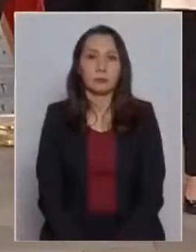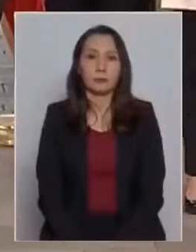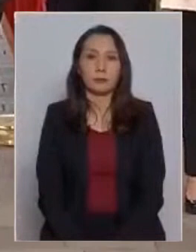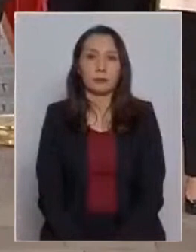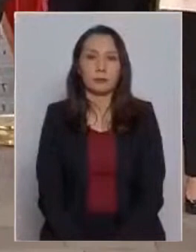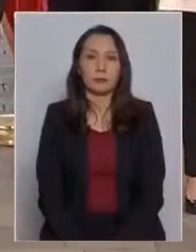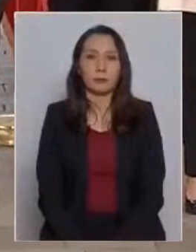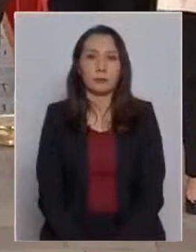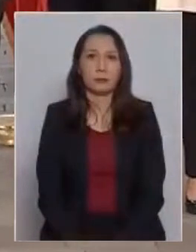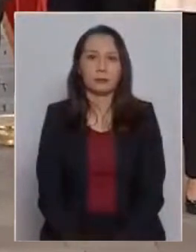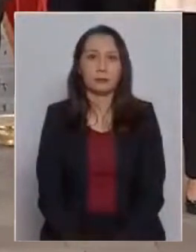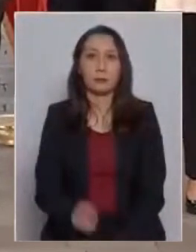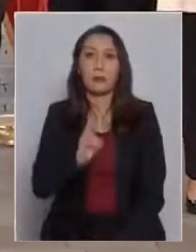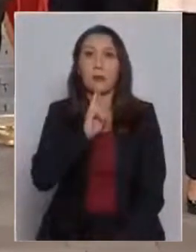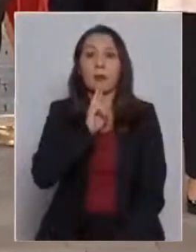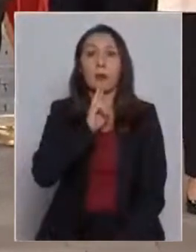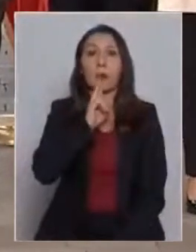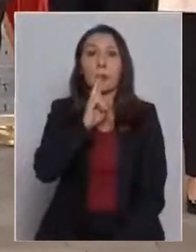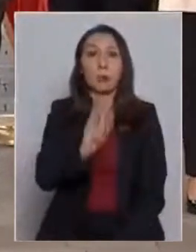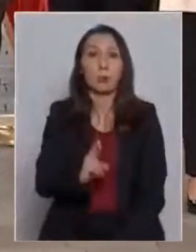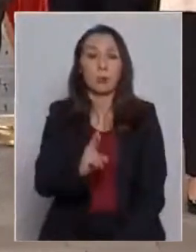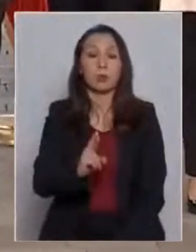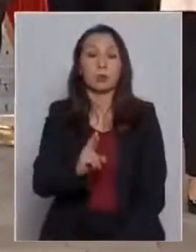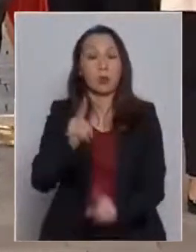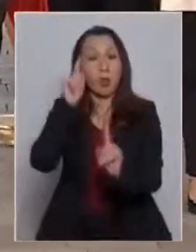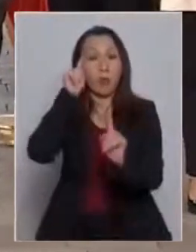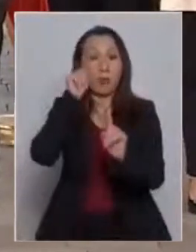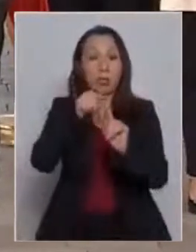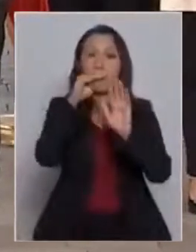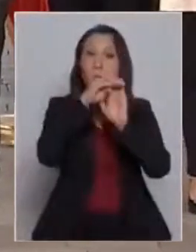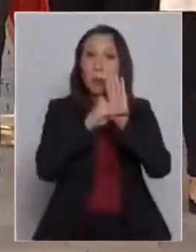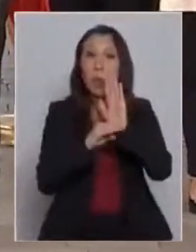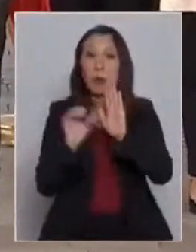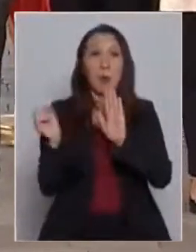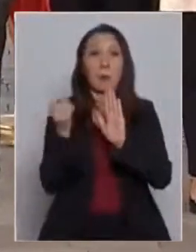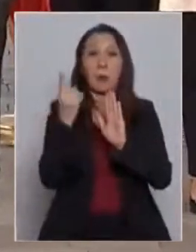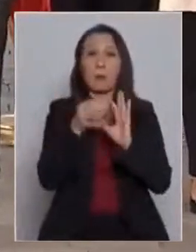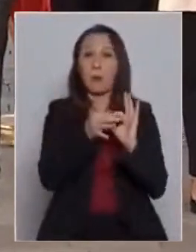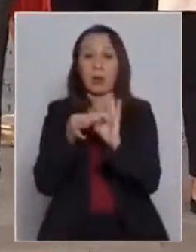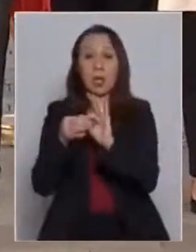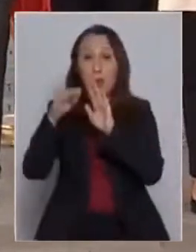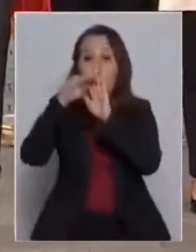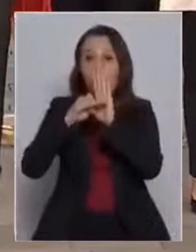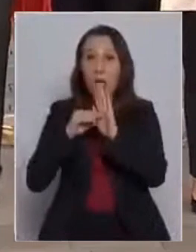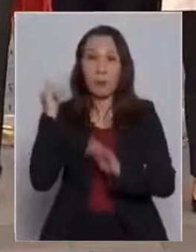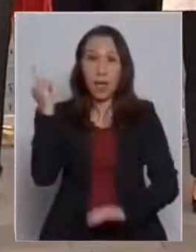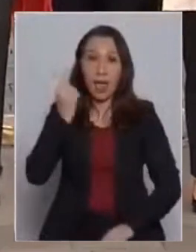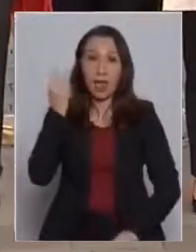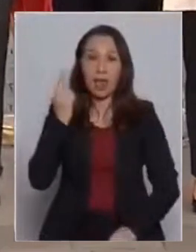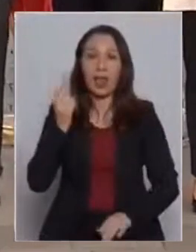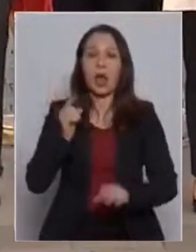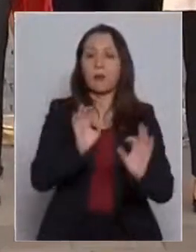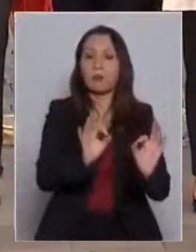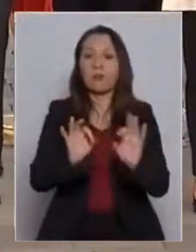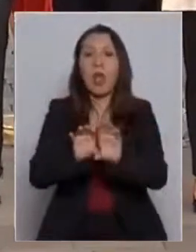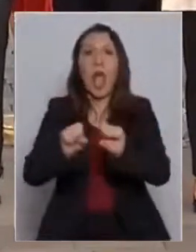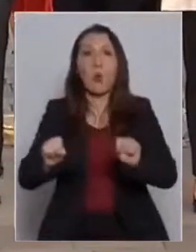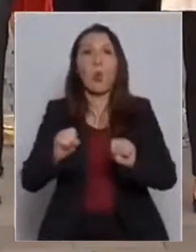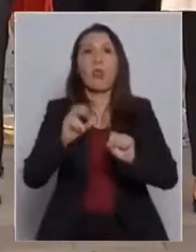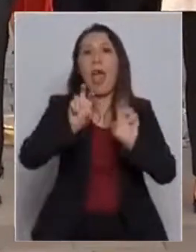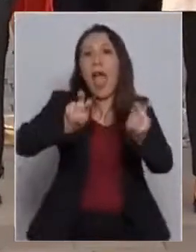foco de los programas, primero, la programación general la van definiendo los canales. El Consejo Nacional de Televisión aquí